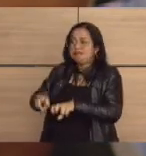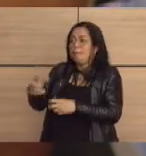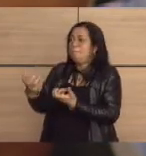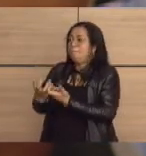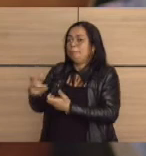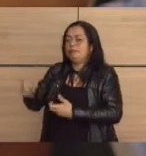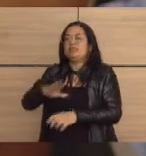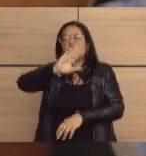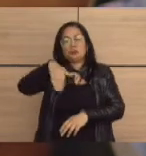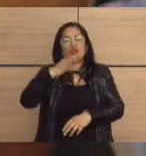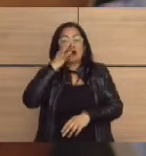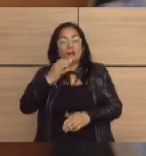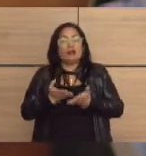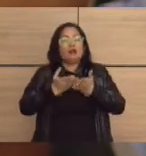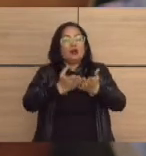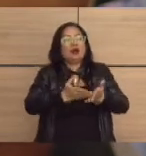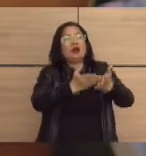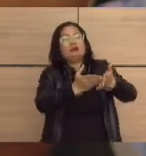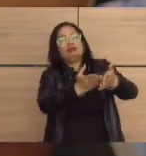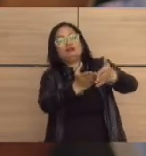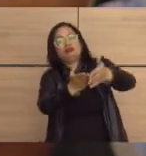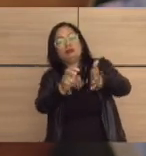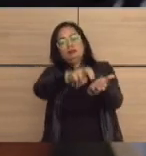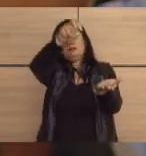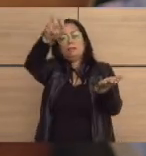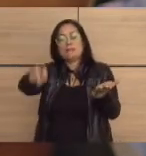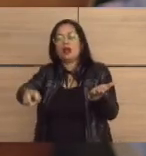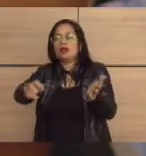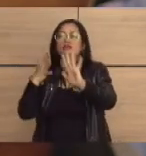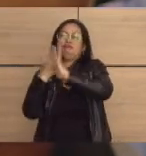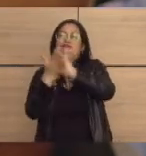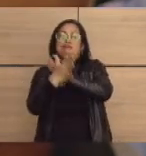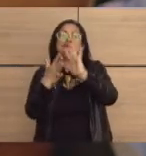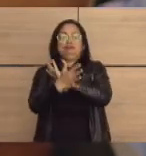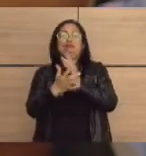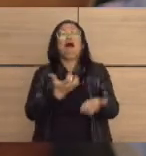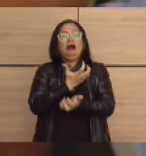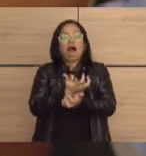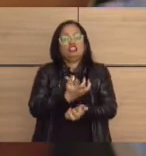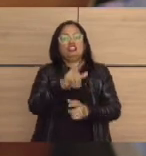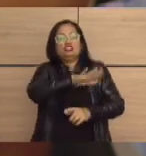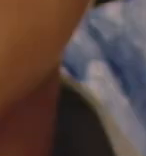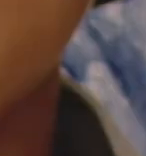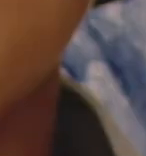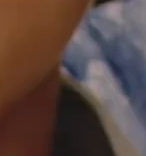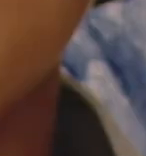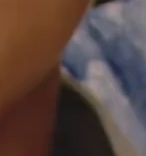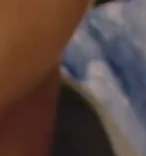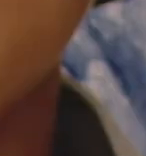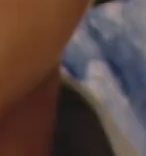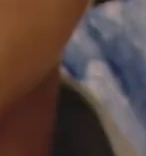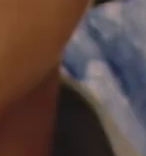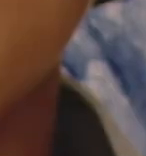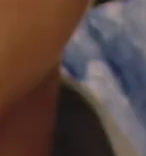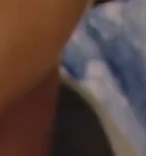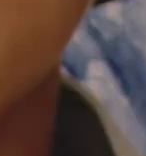3 semanas después, cuando Humboldt desembarcó en Honda, la ciencia lo sabía todo del río Magdalena. Había hecho el mapa, había estudiado los